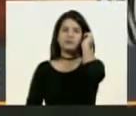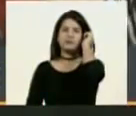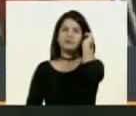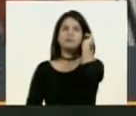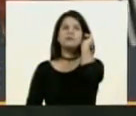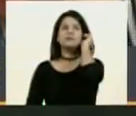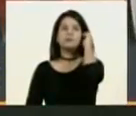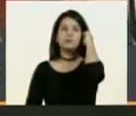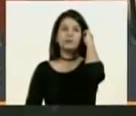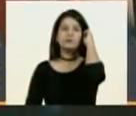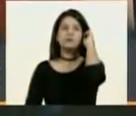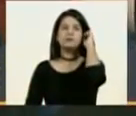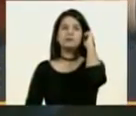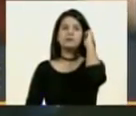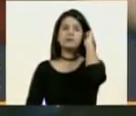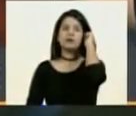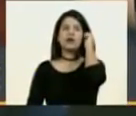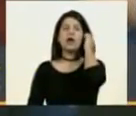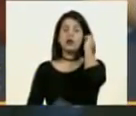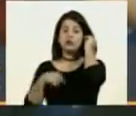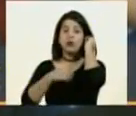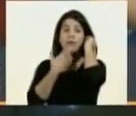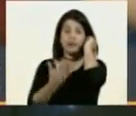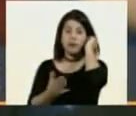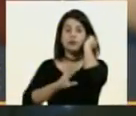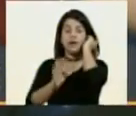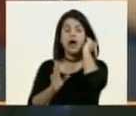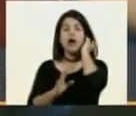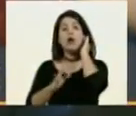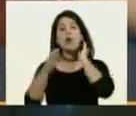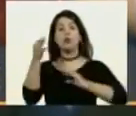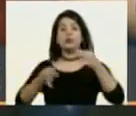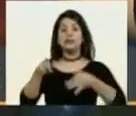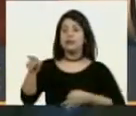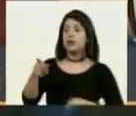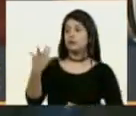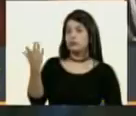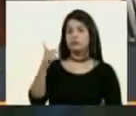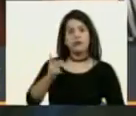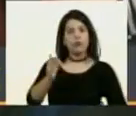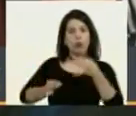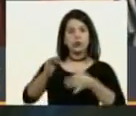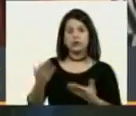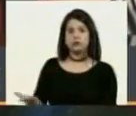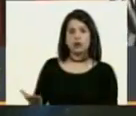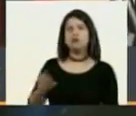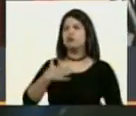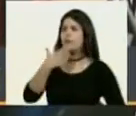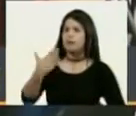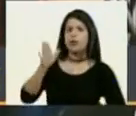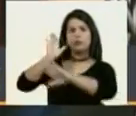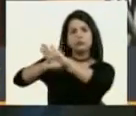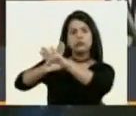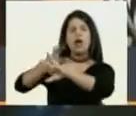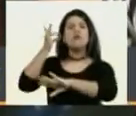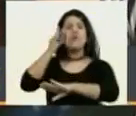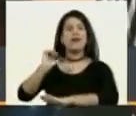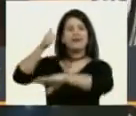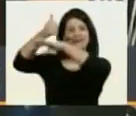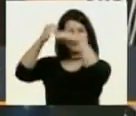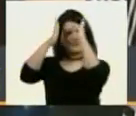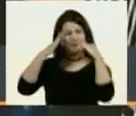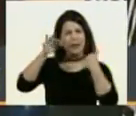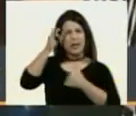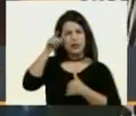Bueno, es la justicia. Nosotros pedimos a la justicia que se imponga la justicia. Nosotros exigimos a la fiscalía que comience a